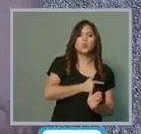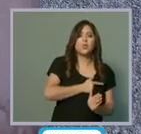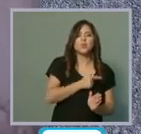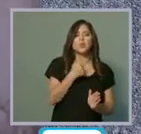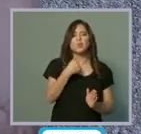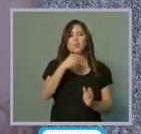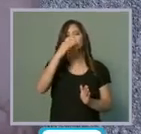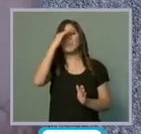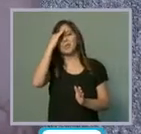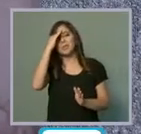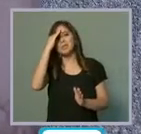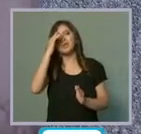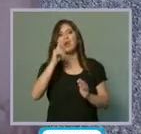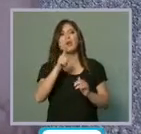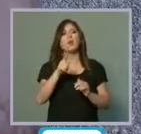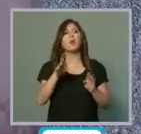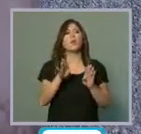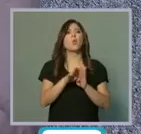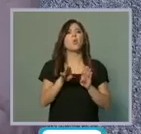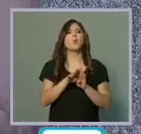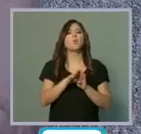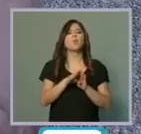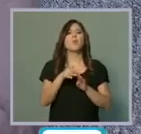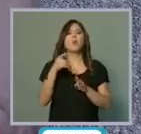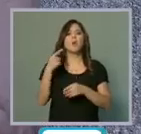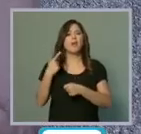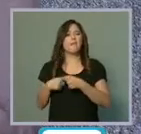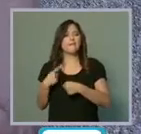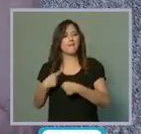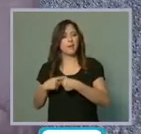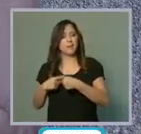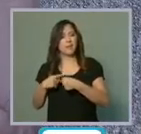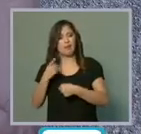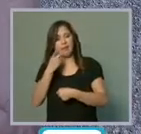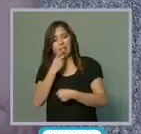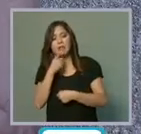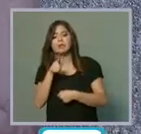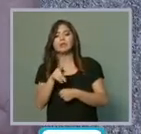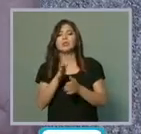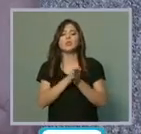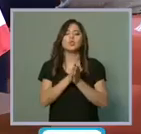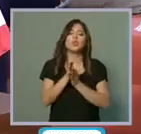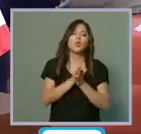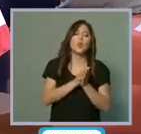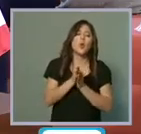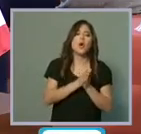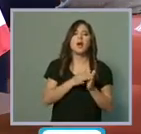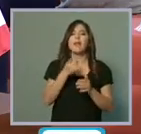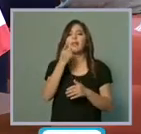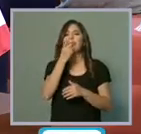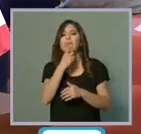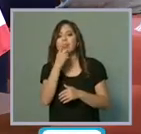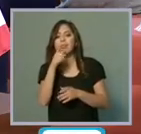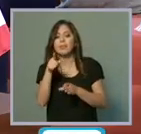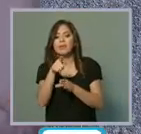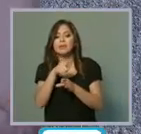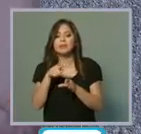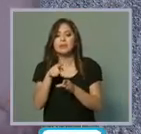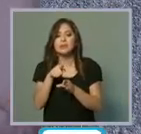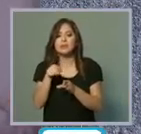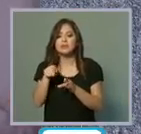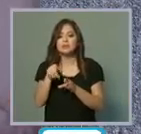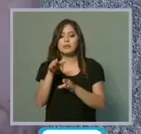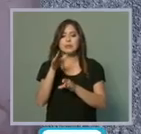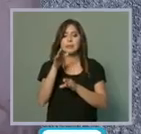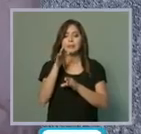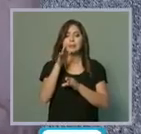que tienes el azúcar alta, que eres diabético, que tiene un chocolate precioso y delicioso hasta arriba, y ese gusto no